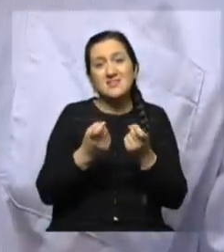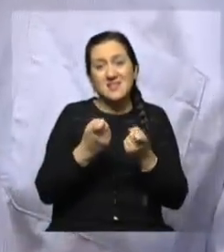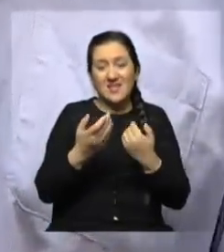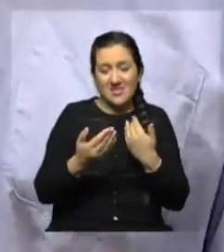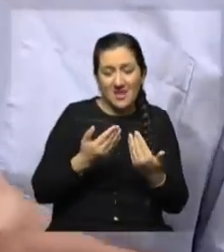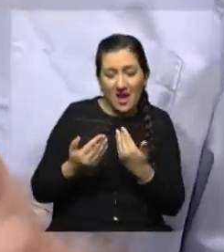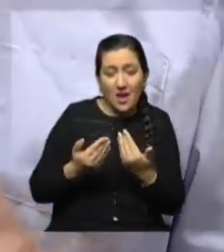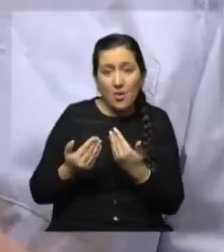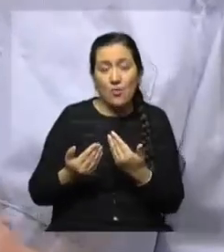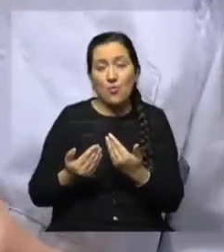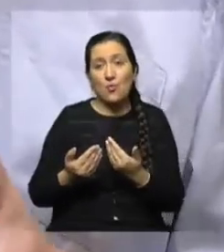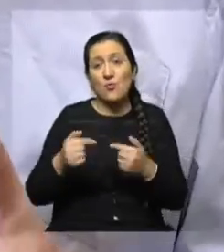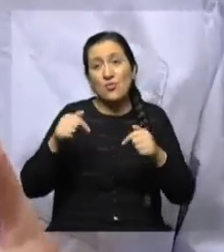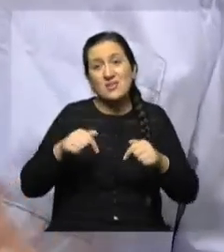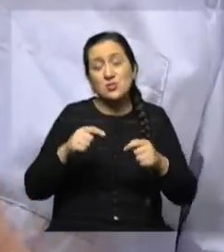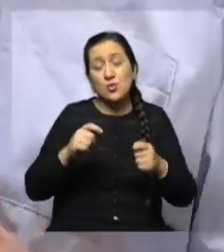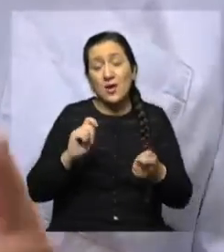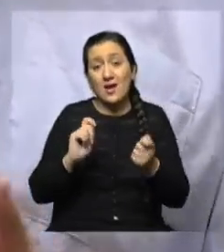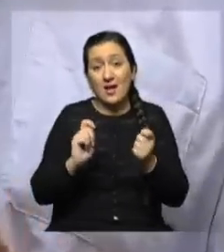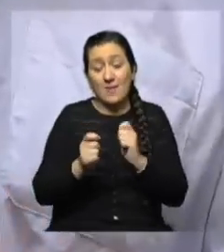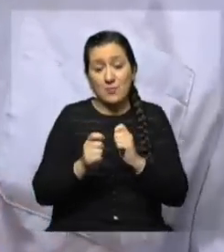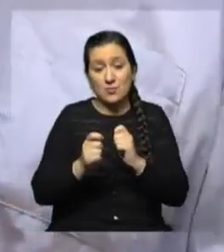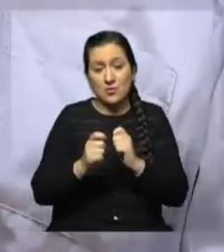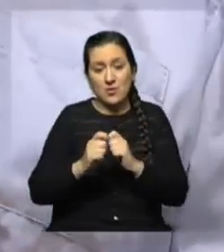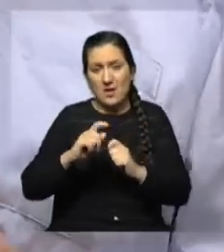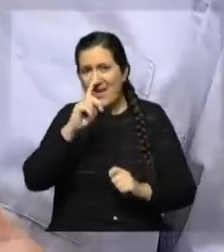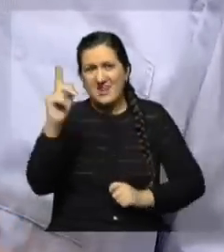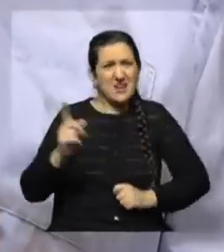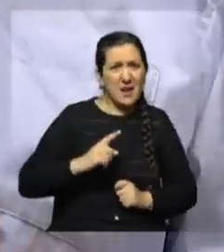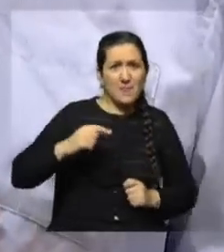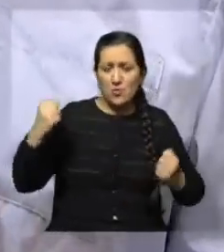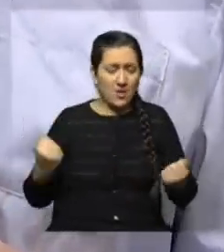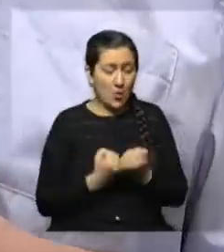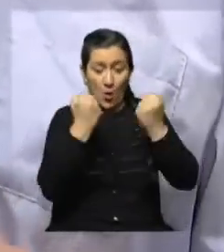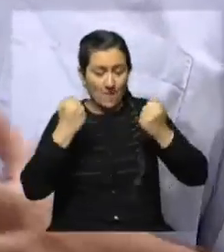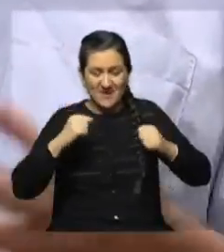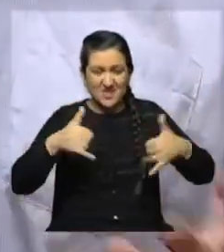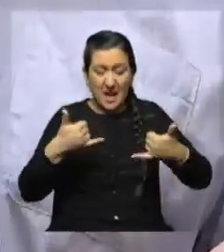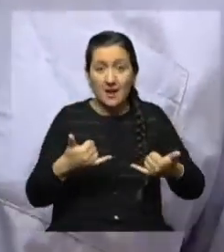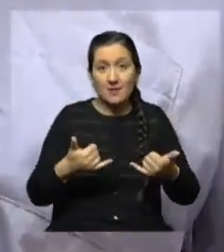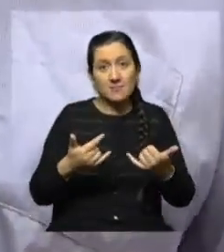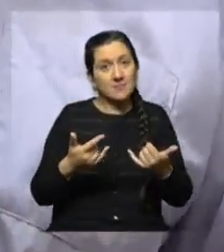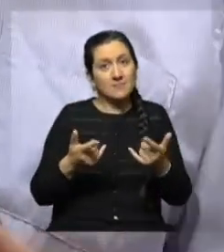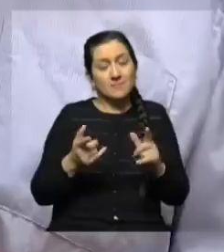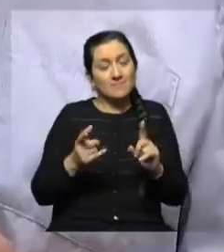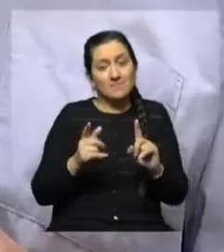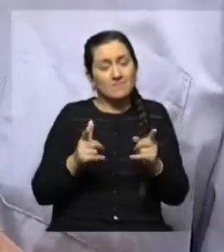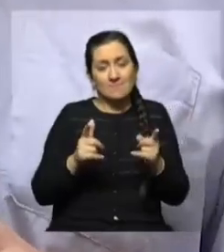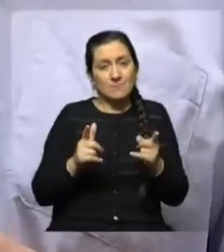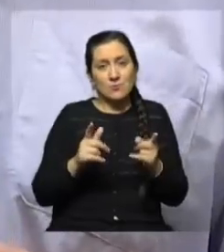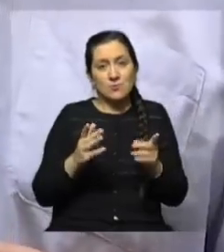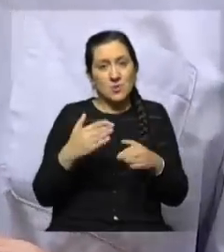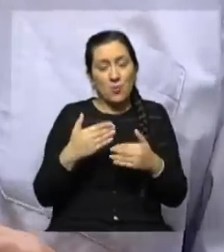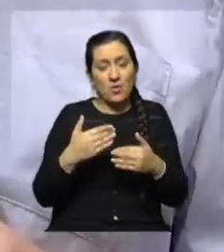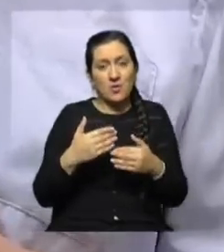la educación cuando estos cambios se les imprime una una velocidad que no refleja digamos acuerdos más amplios